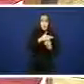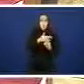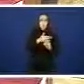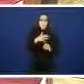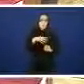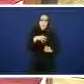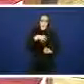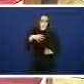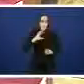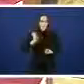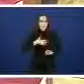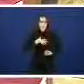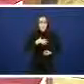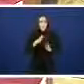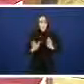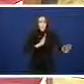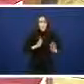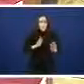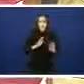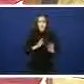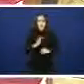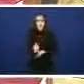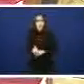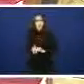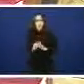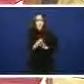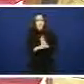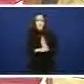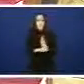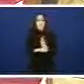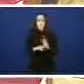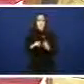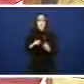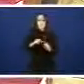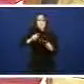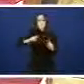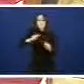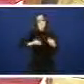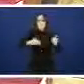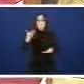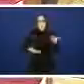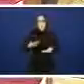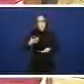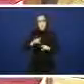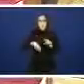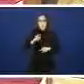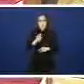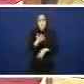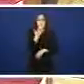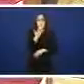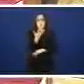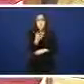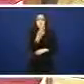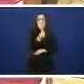por contingencias profesionais, establecendose unha escala para o caso de contingencias comuns, que comprende dende o 50% nos